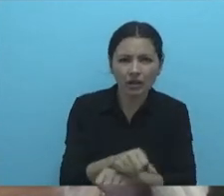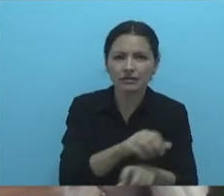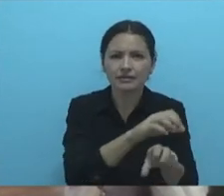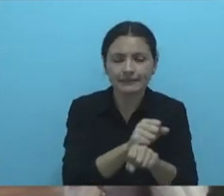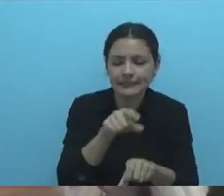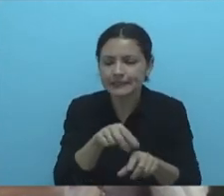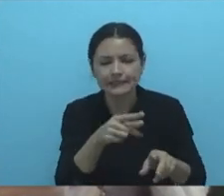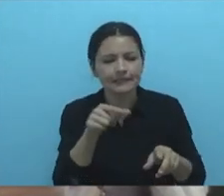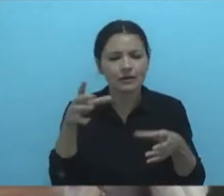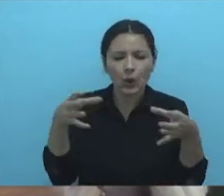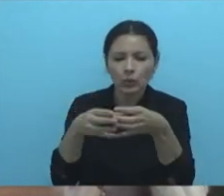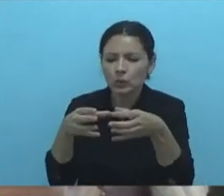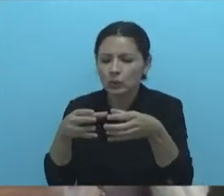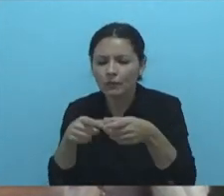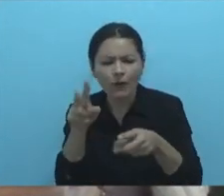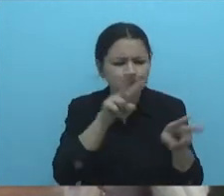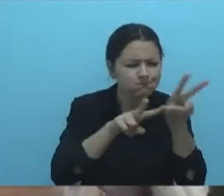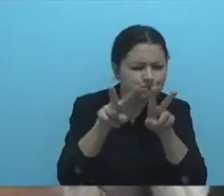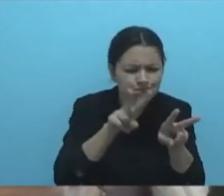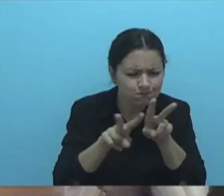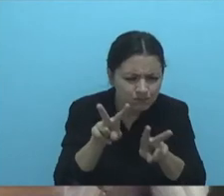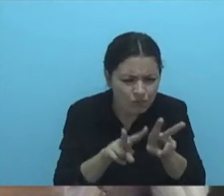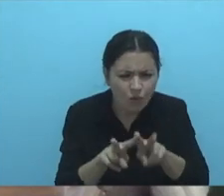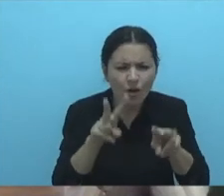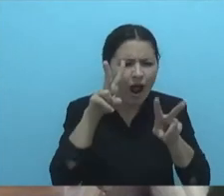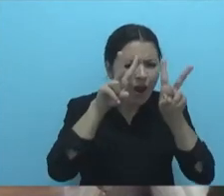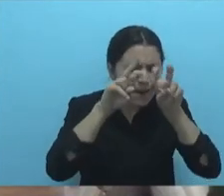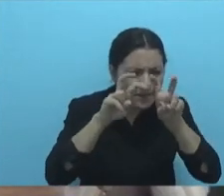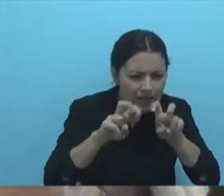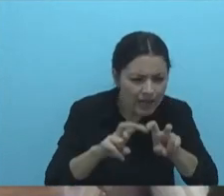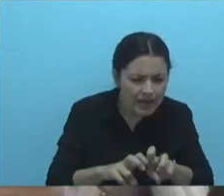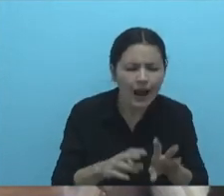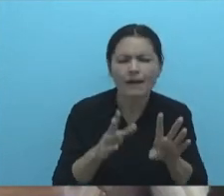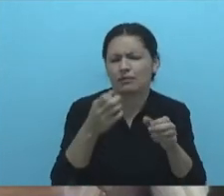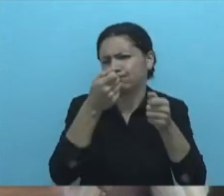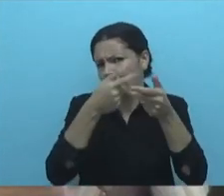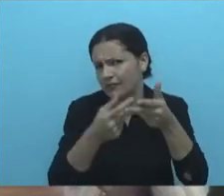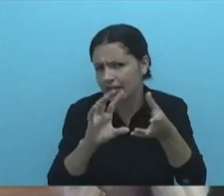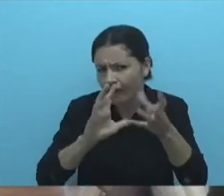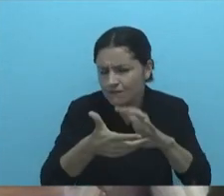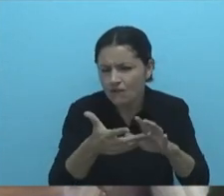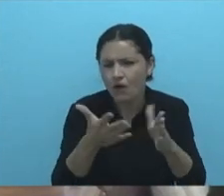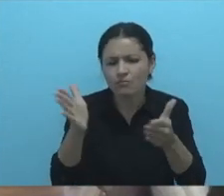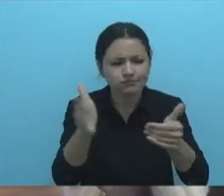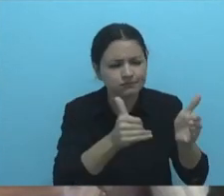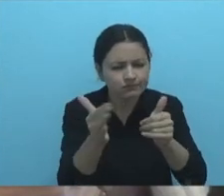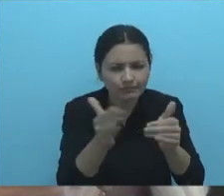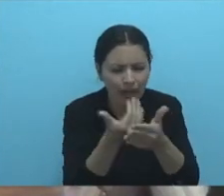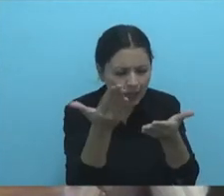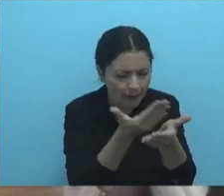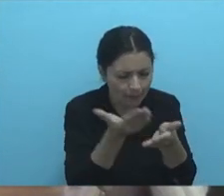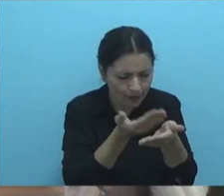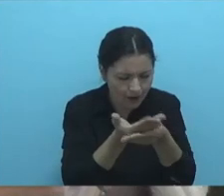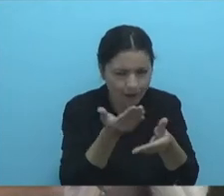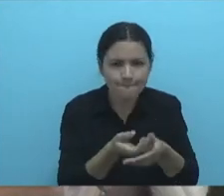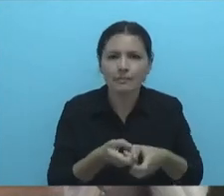Esto fue parte de la violencia que después habilitó y habilita un violencias aún más graves